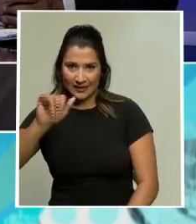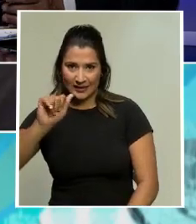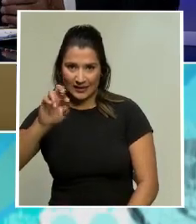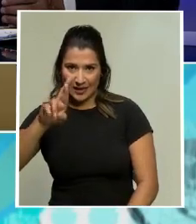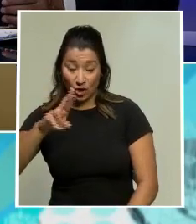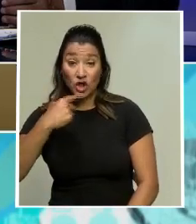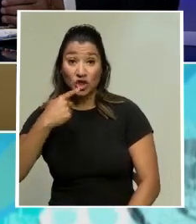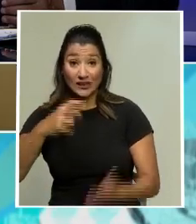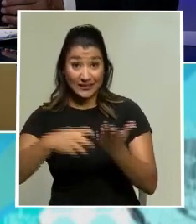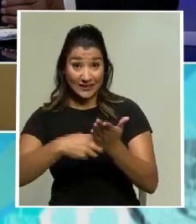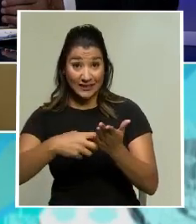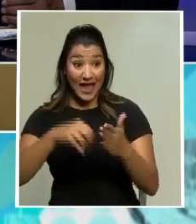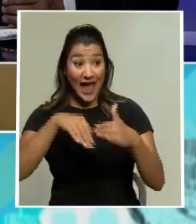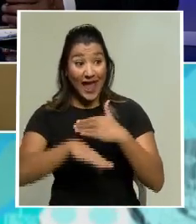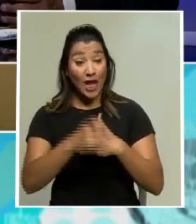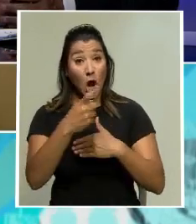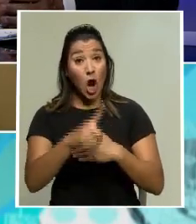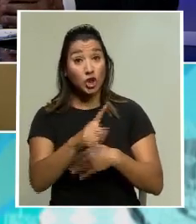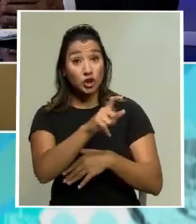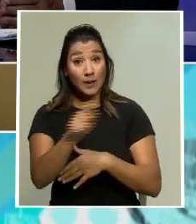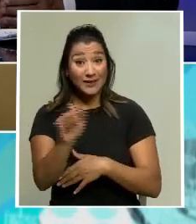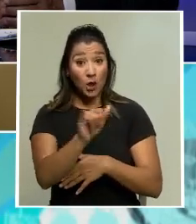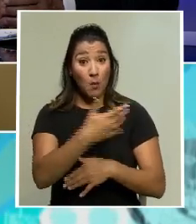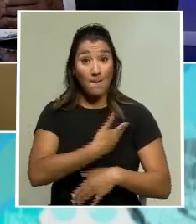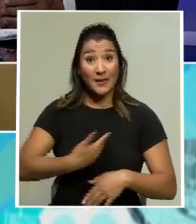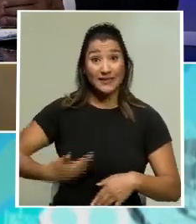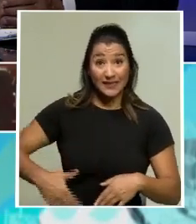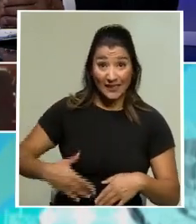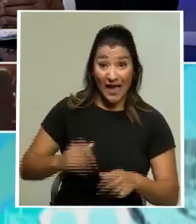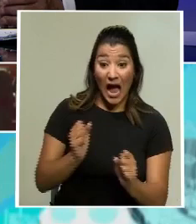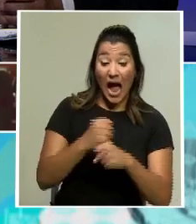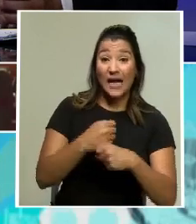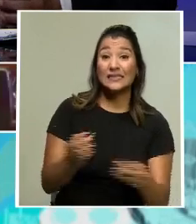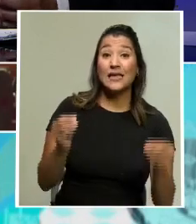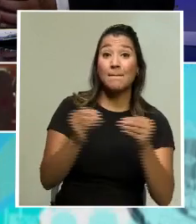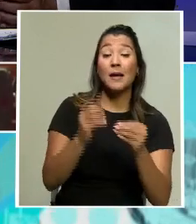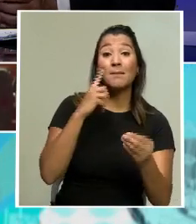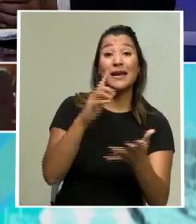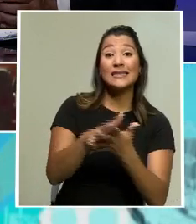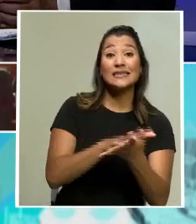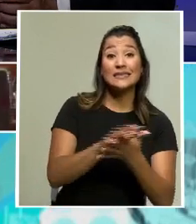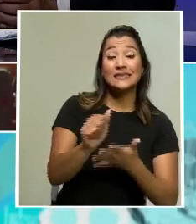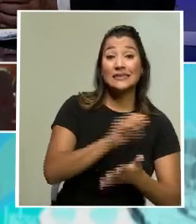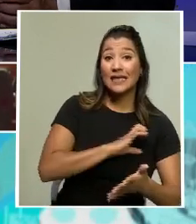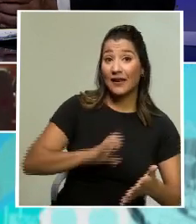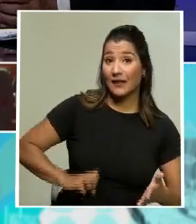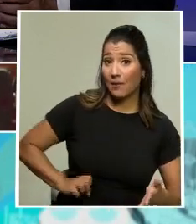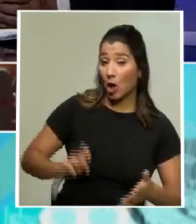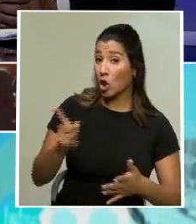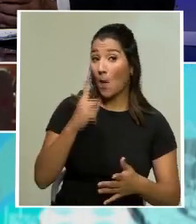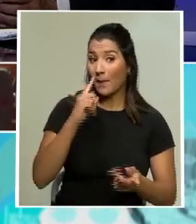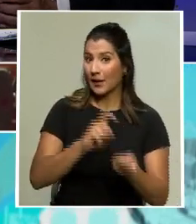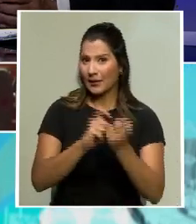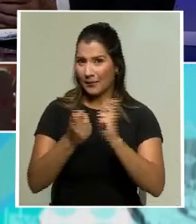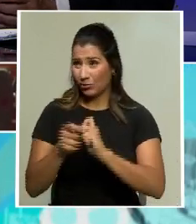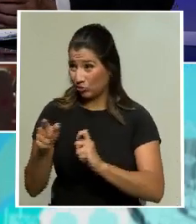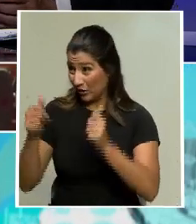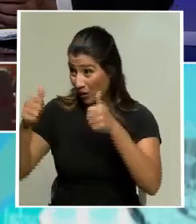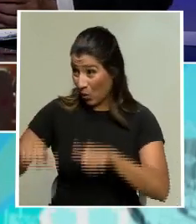como presidente ha hecho más para destruir la democracia de El Salvador que para reformarla. ¿Vos coincidís con esa